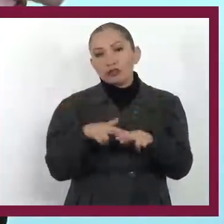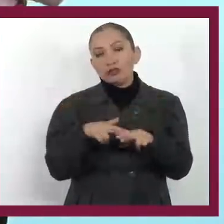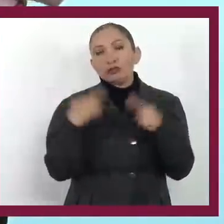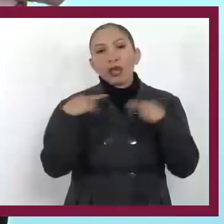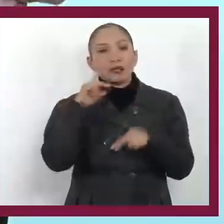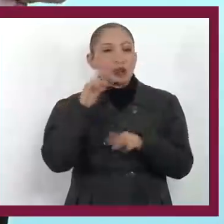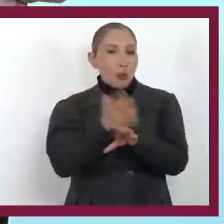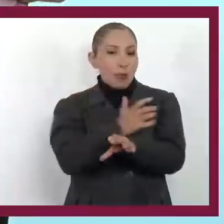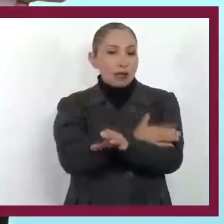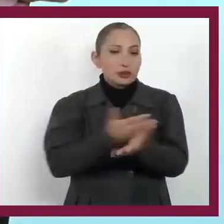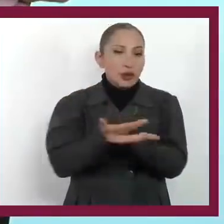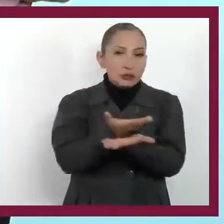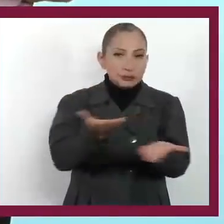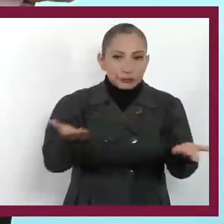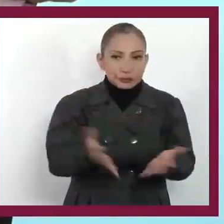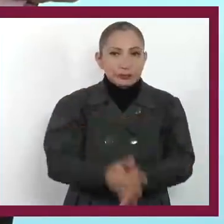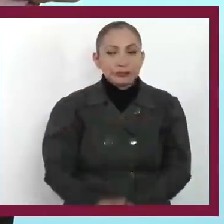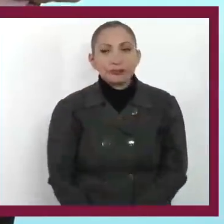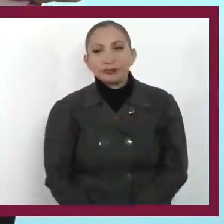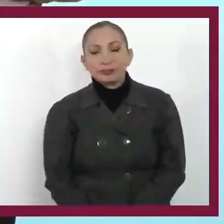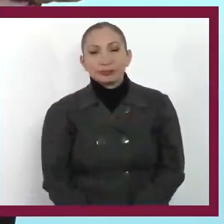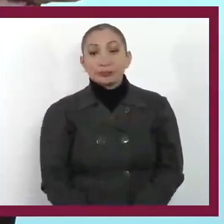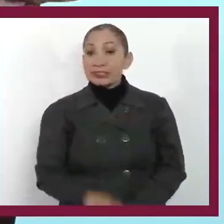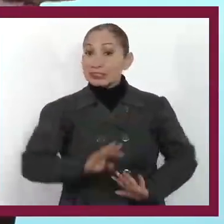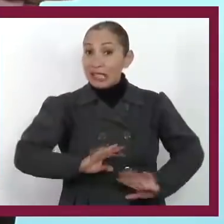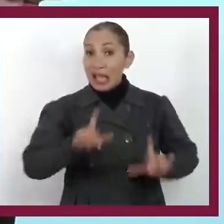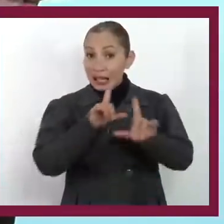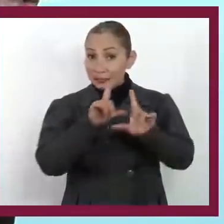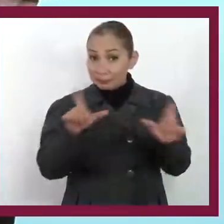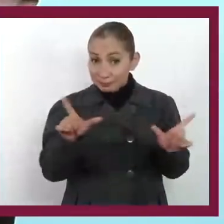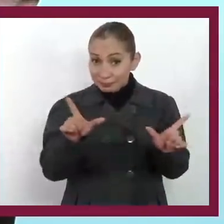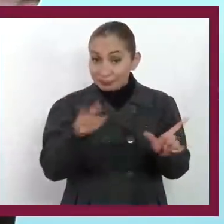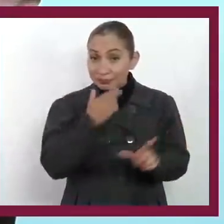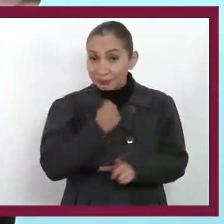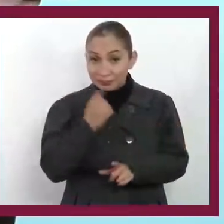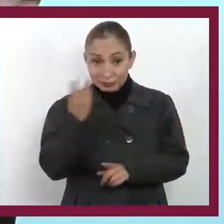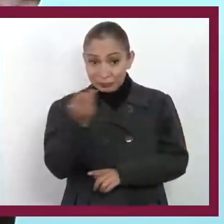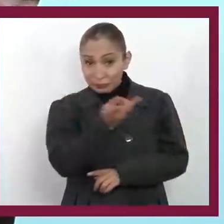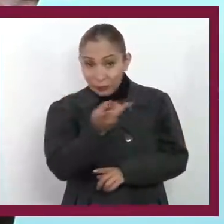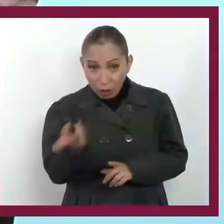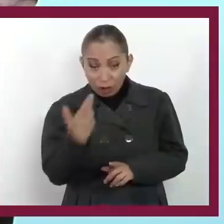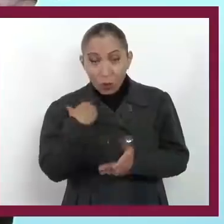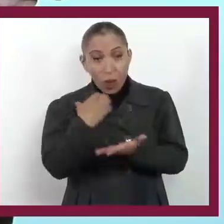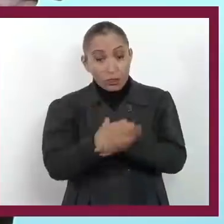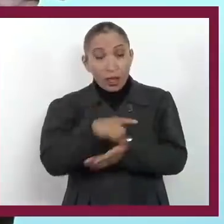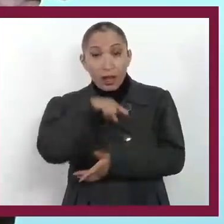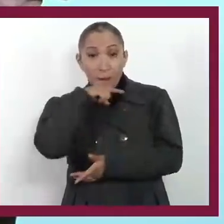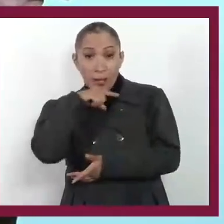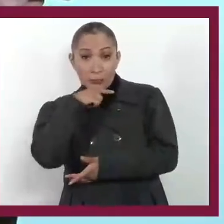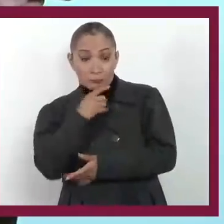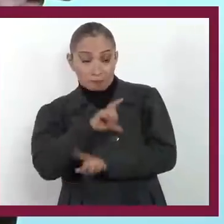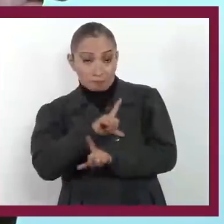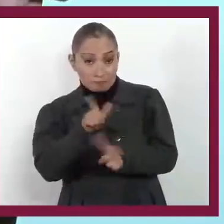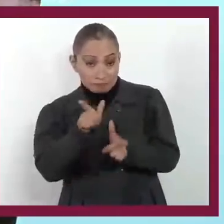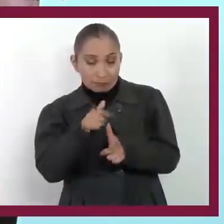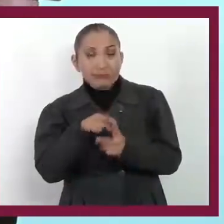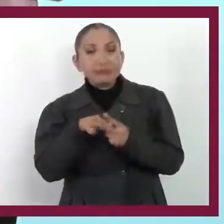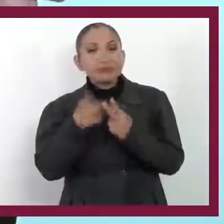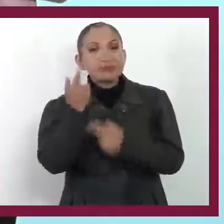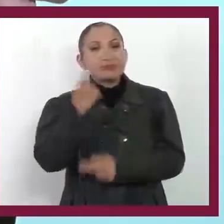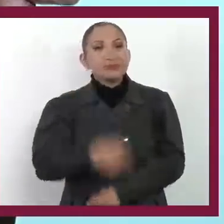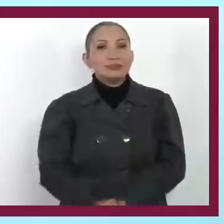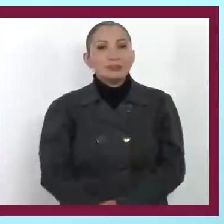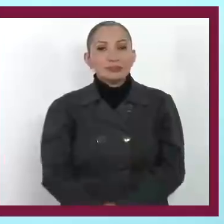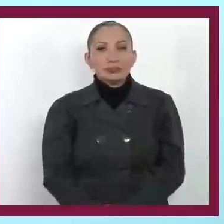maestro y a sus compañeras y compañeros. Si ya están listas y listos, con cuaderno y lápiz a la mano,